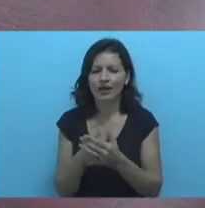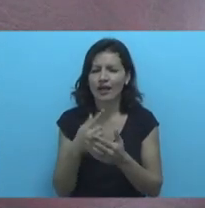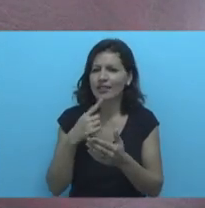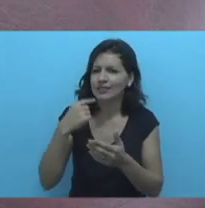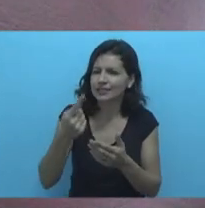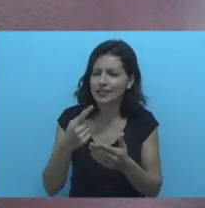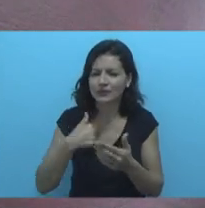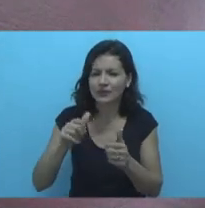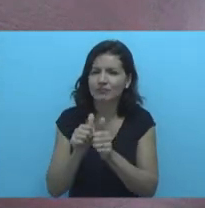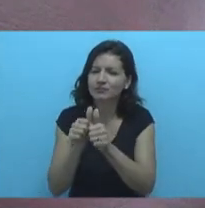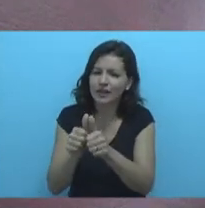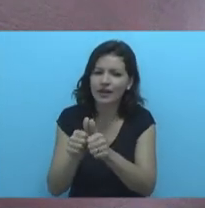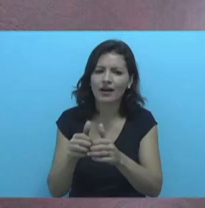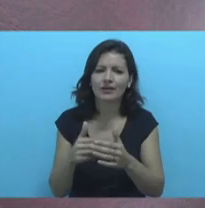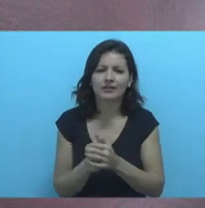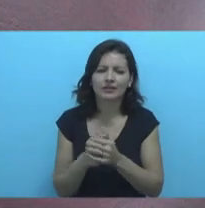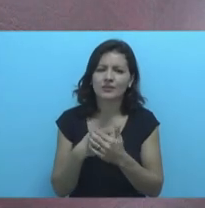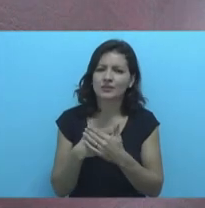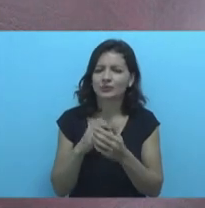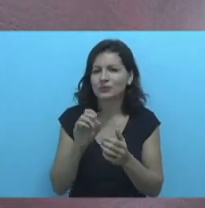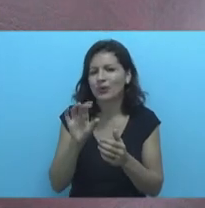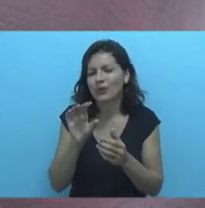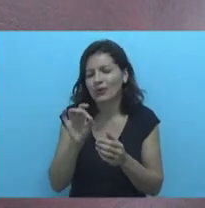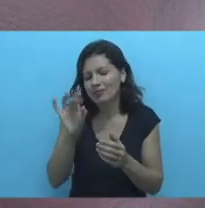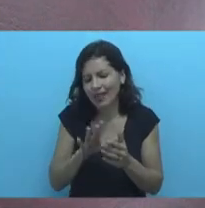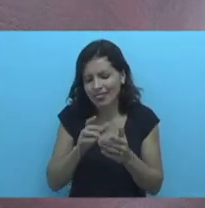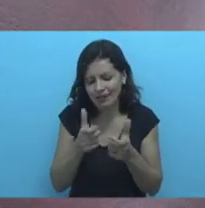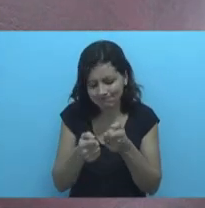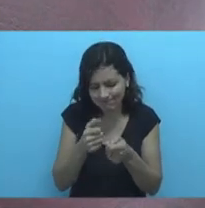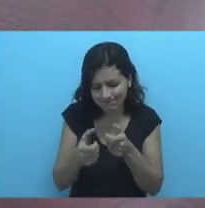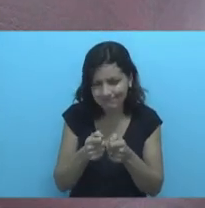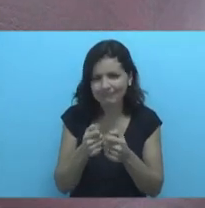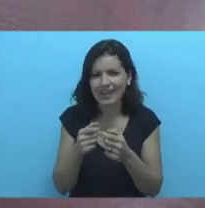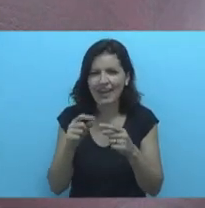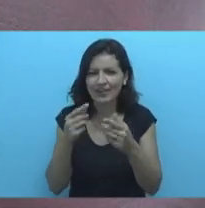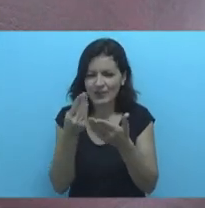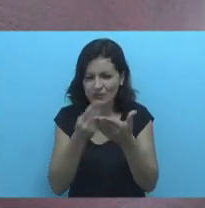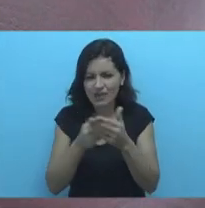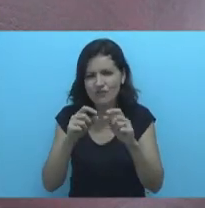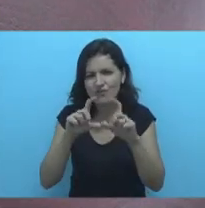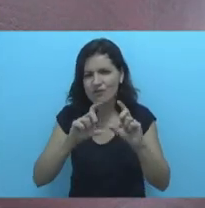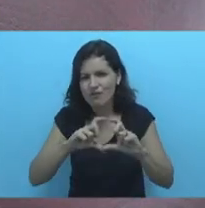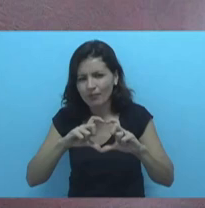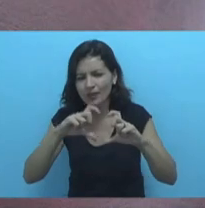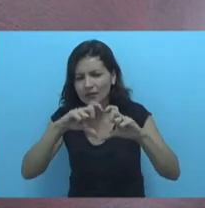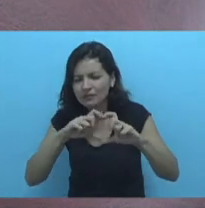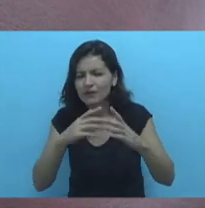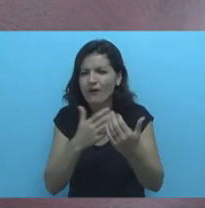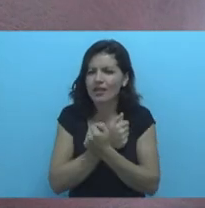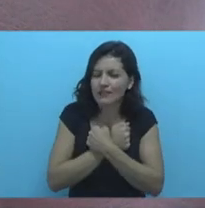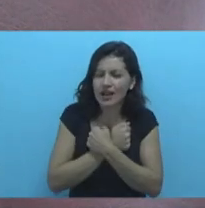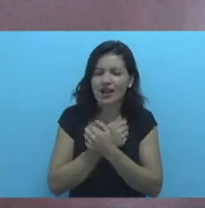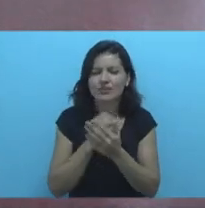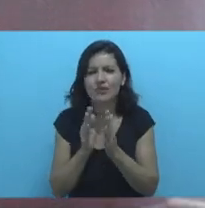acompañando, era mandándole emojis, mandándole abrazos, mandándole fuerza, pidiendo por Miguel.